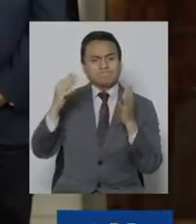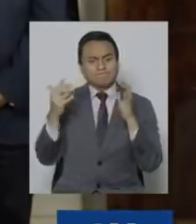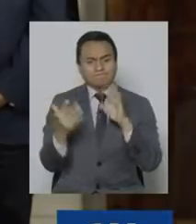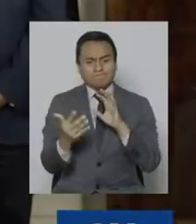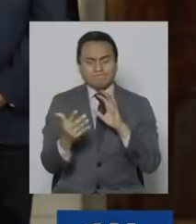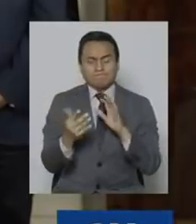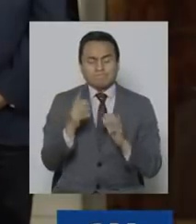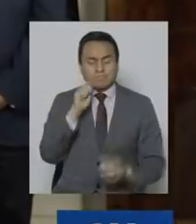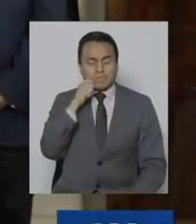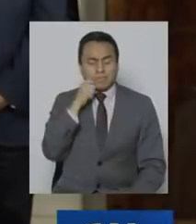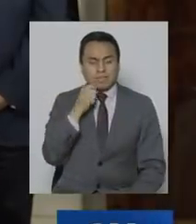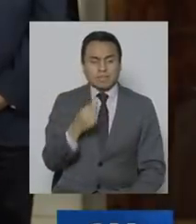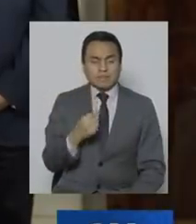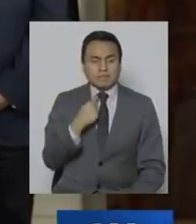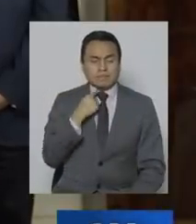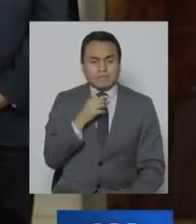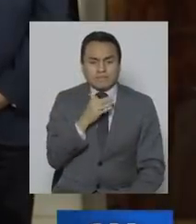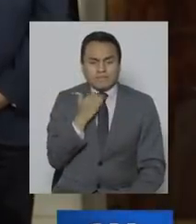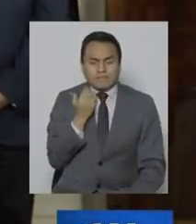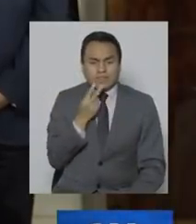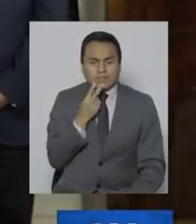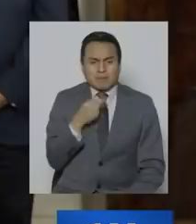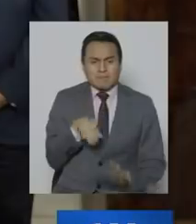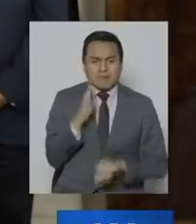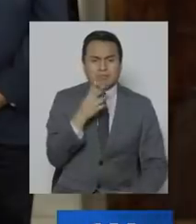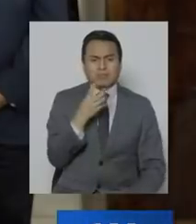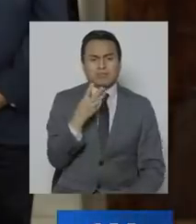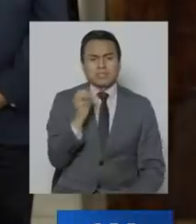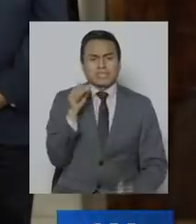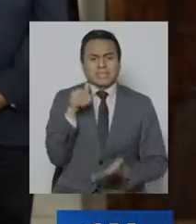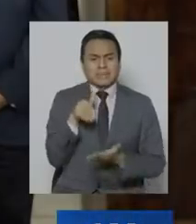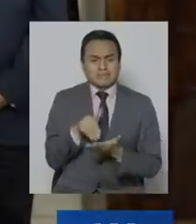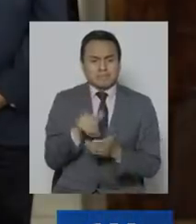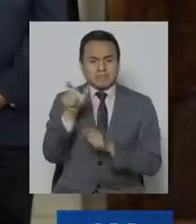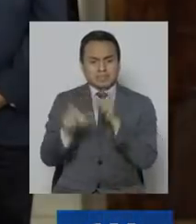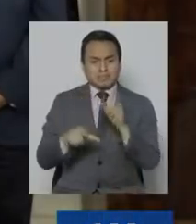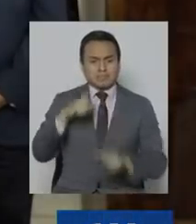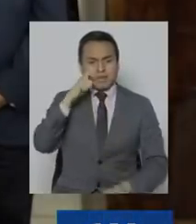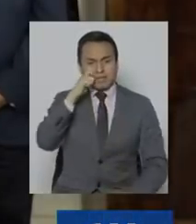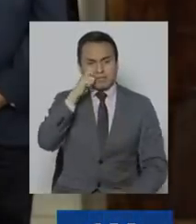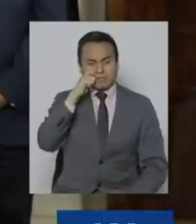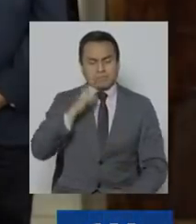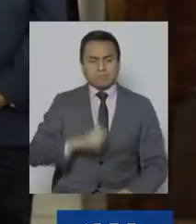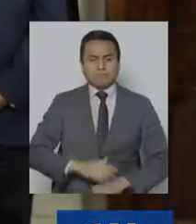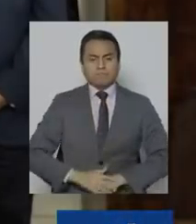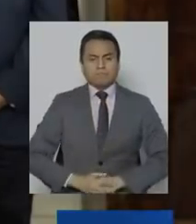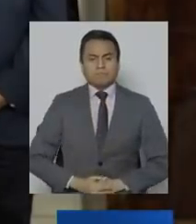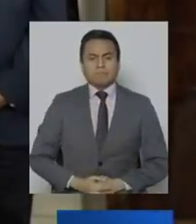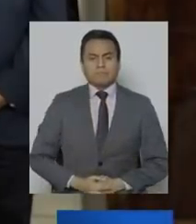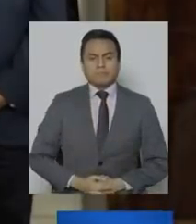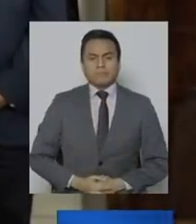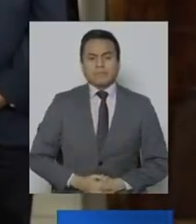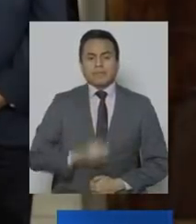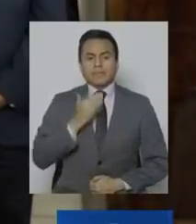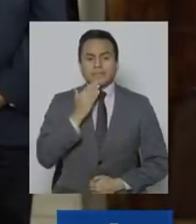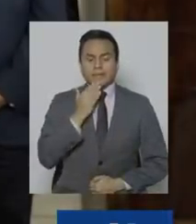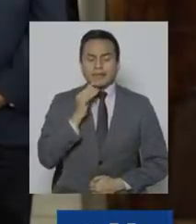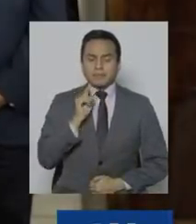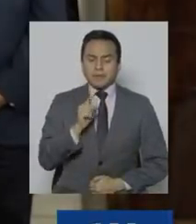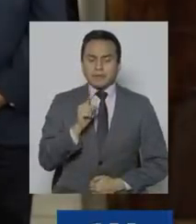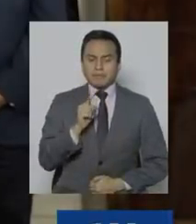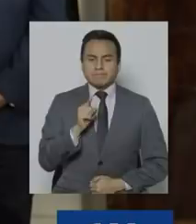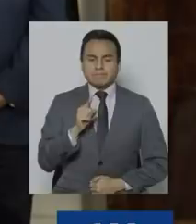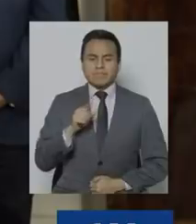y le ha costado la vida a más de 430 mil seres humanos. Y también